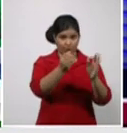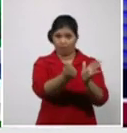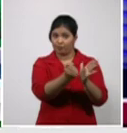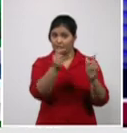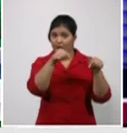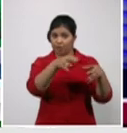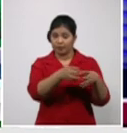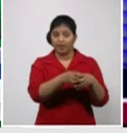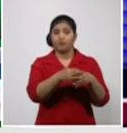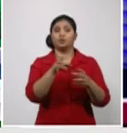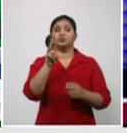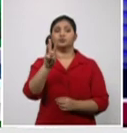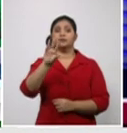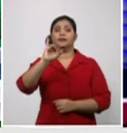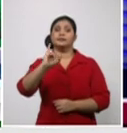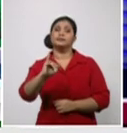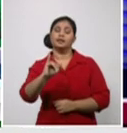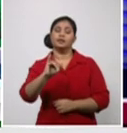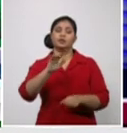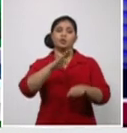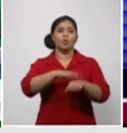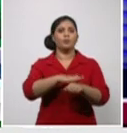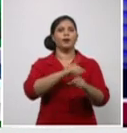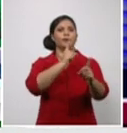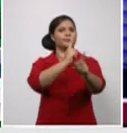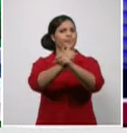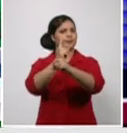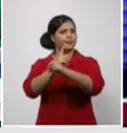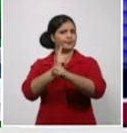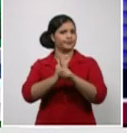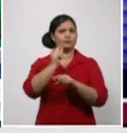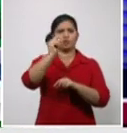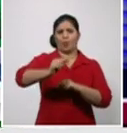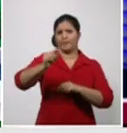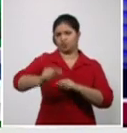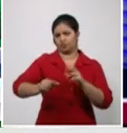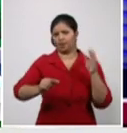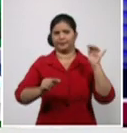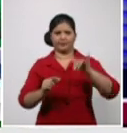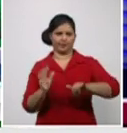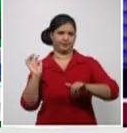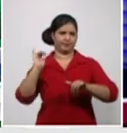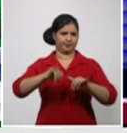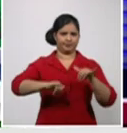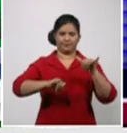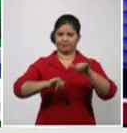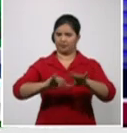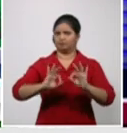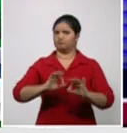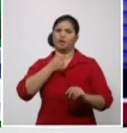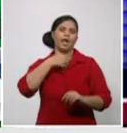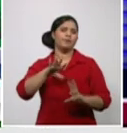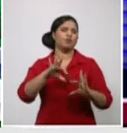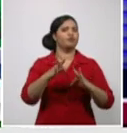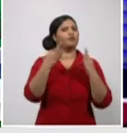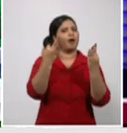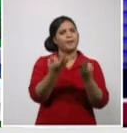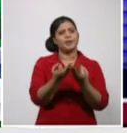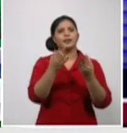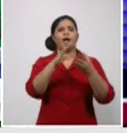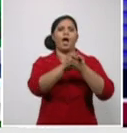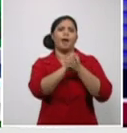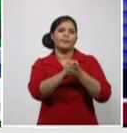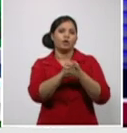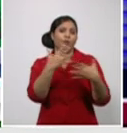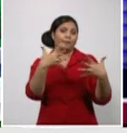vinculados con viajeros internacionales, porque se han infectado por contacto con viajeros